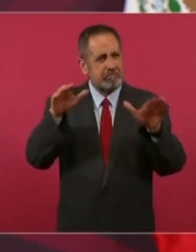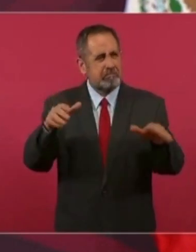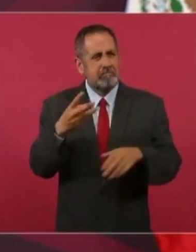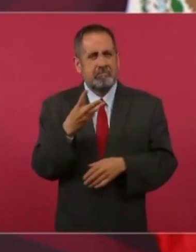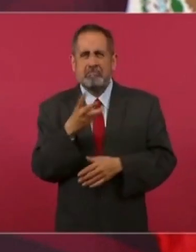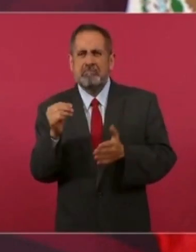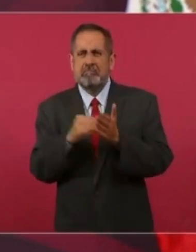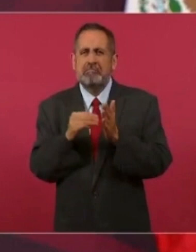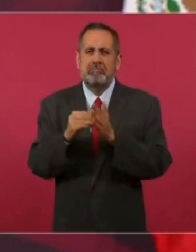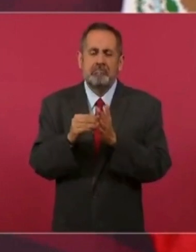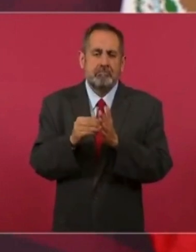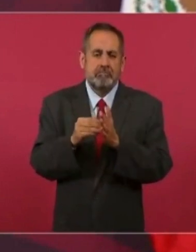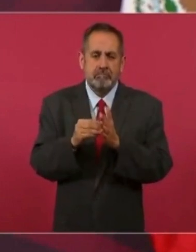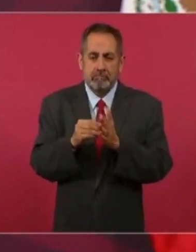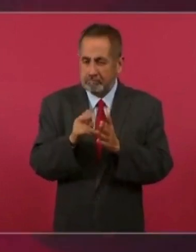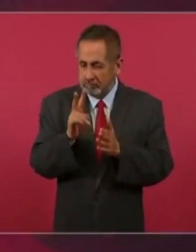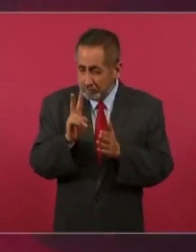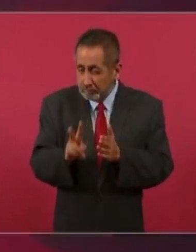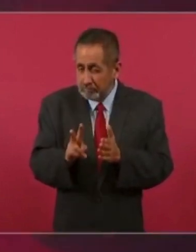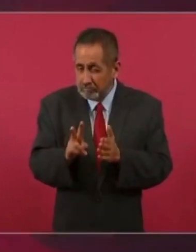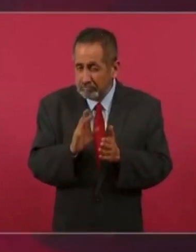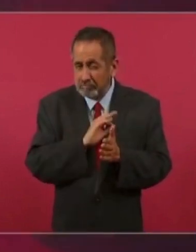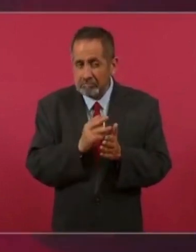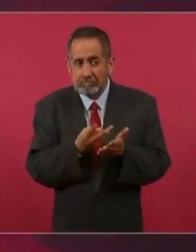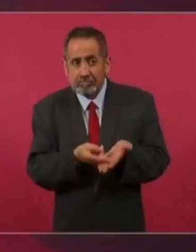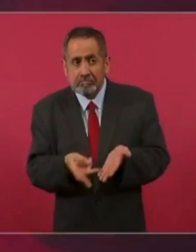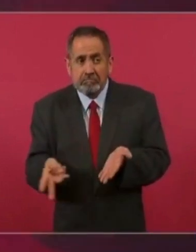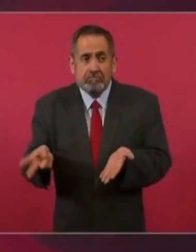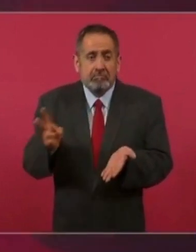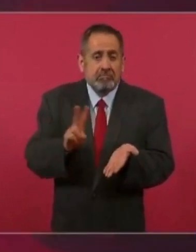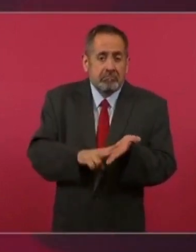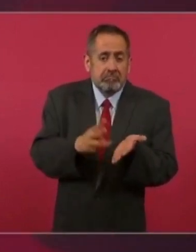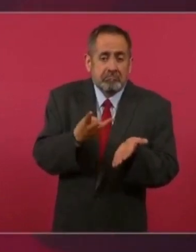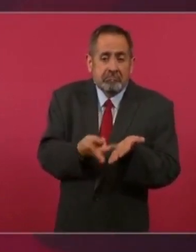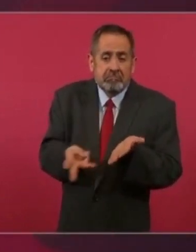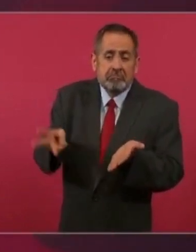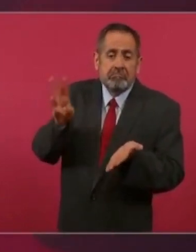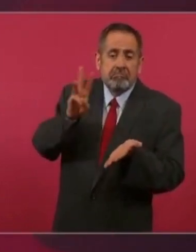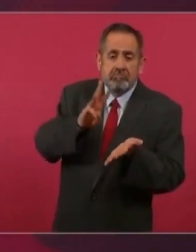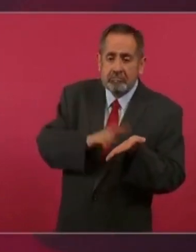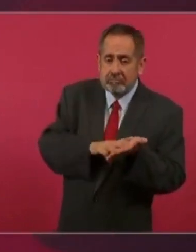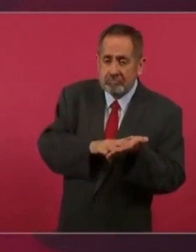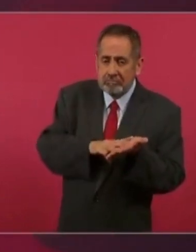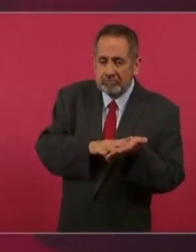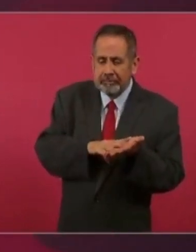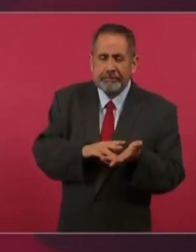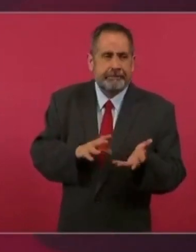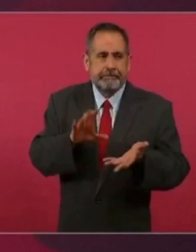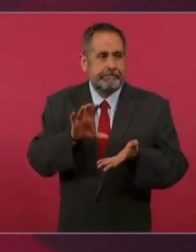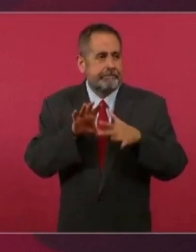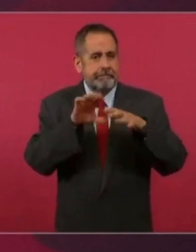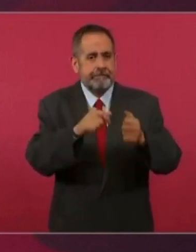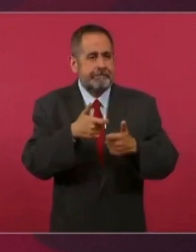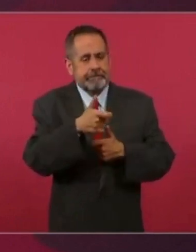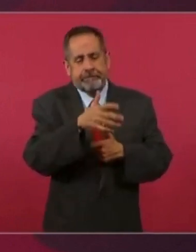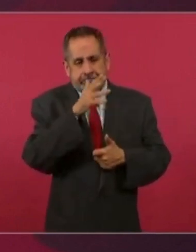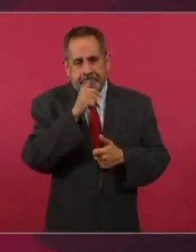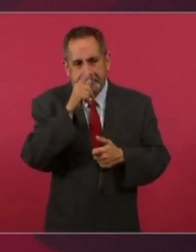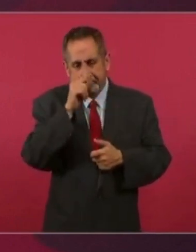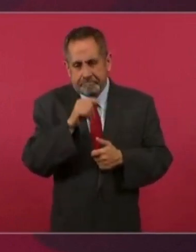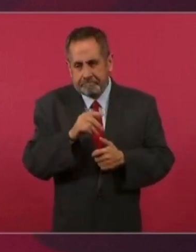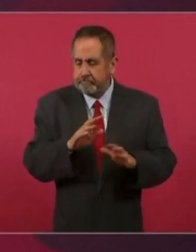pero podía costar el doble o el triple y no íbamos a poder salir.